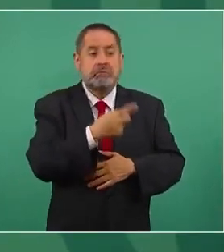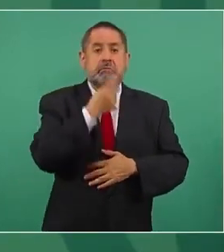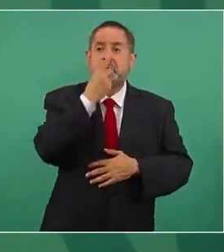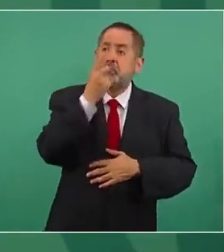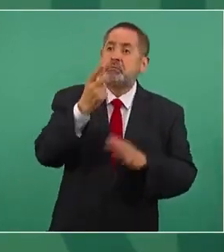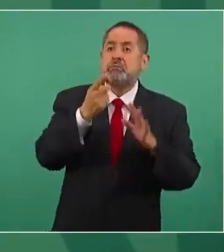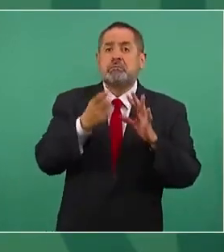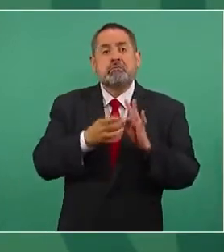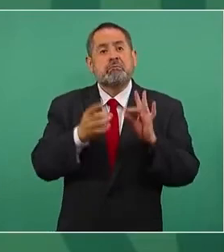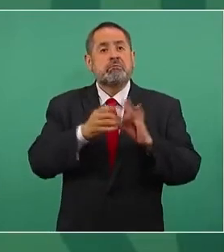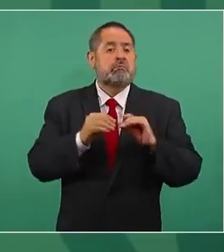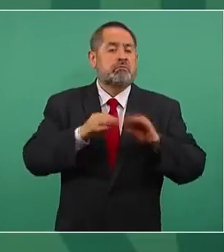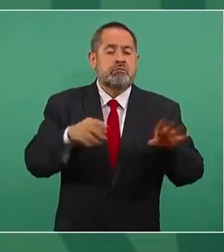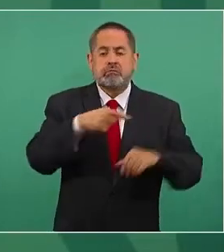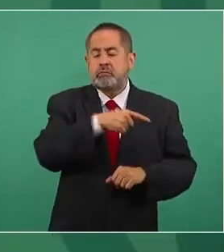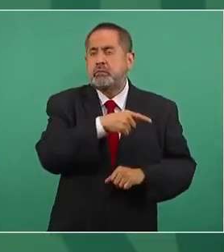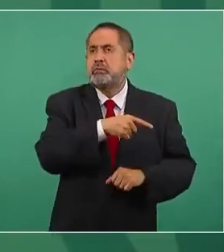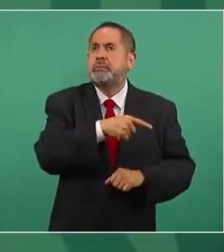que